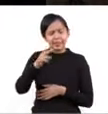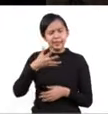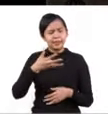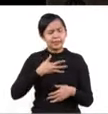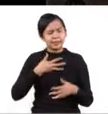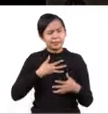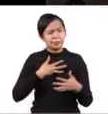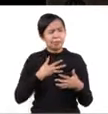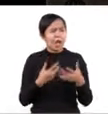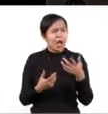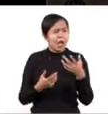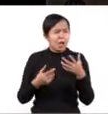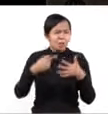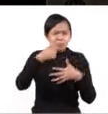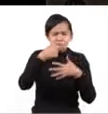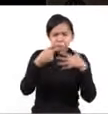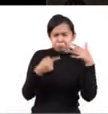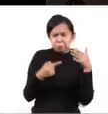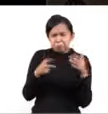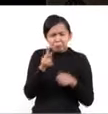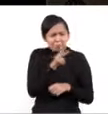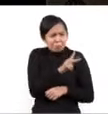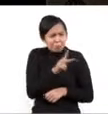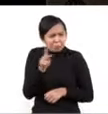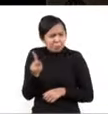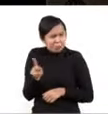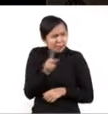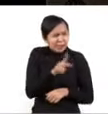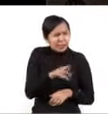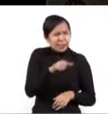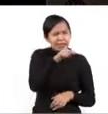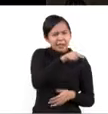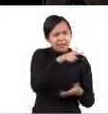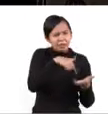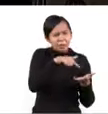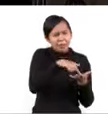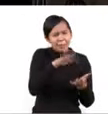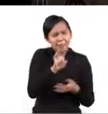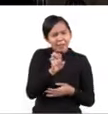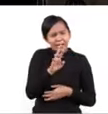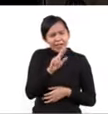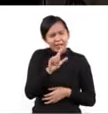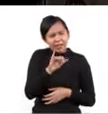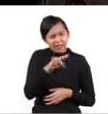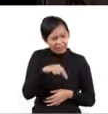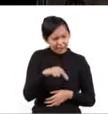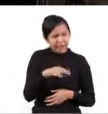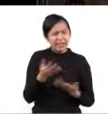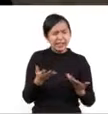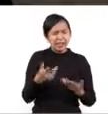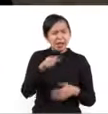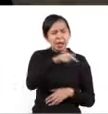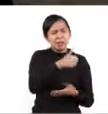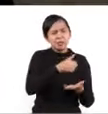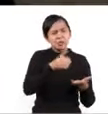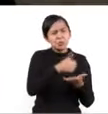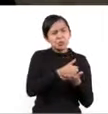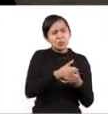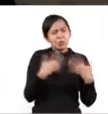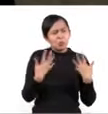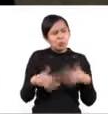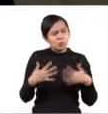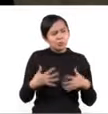semejanzas con la capital de la República Federal Alemana, Berlín. Es una ciudad, al mismo tiempo es una